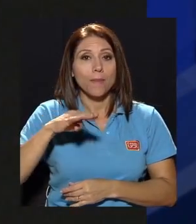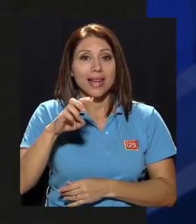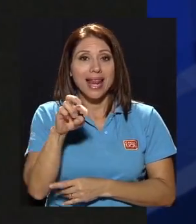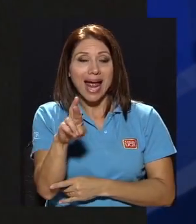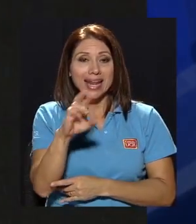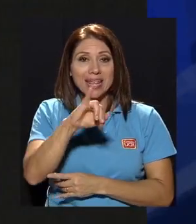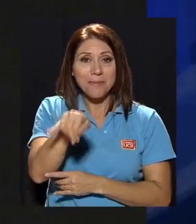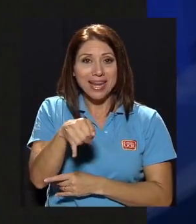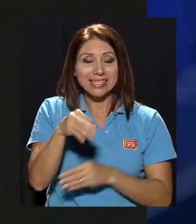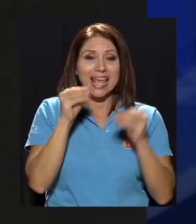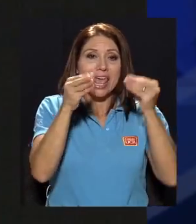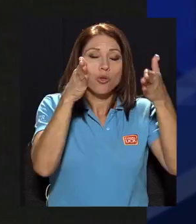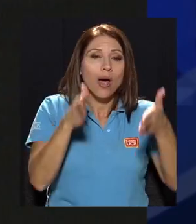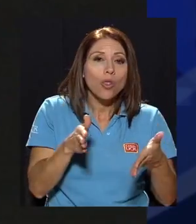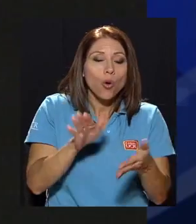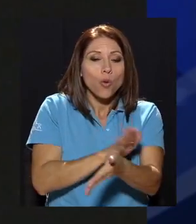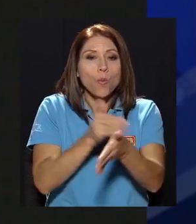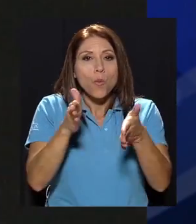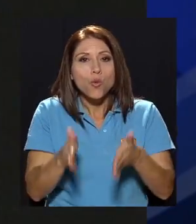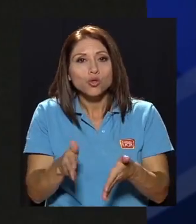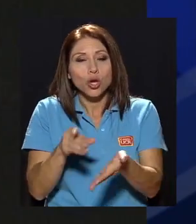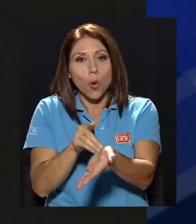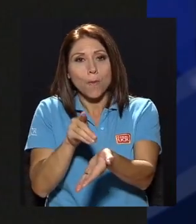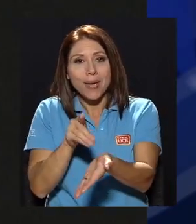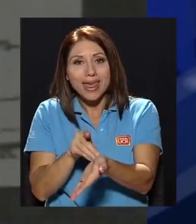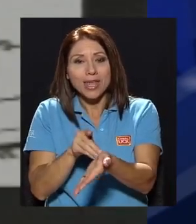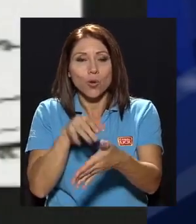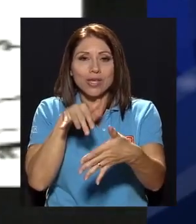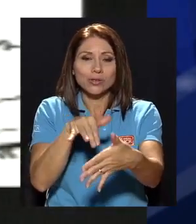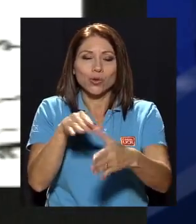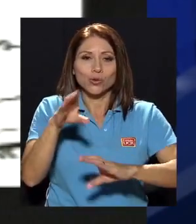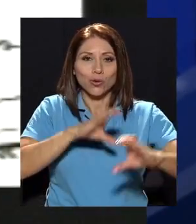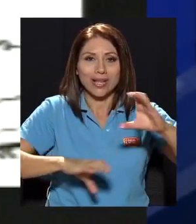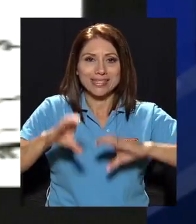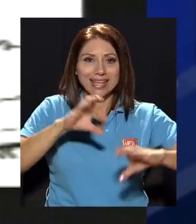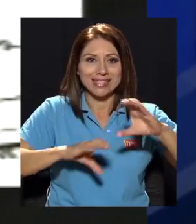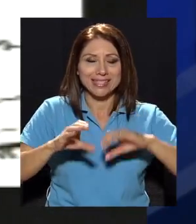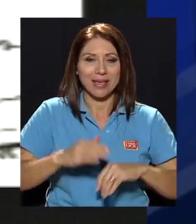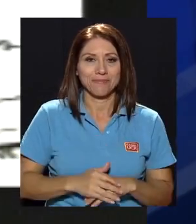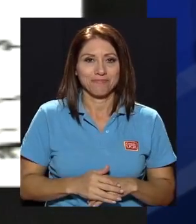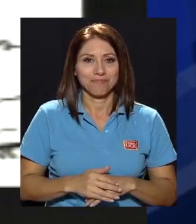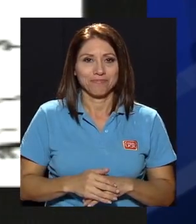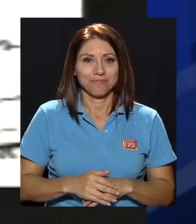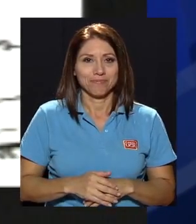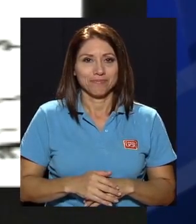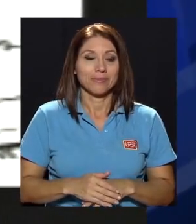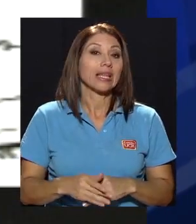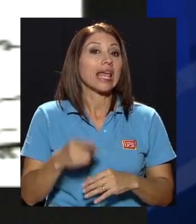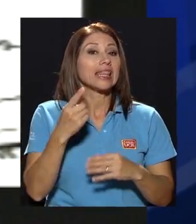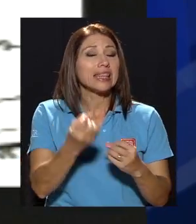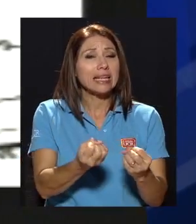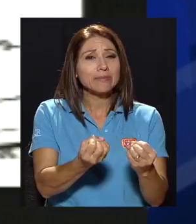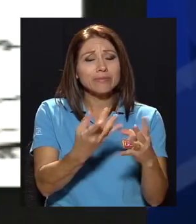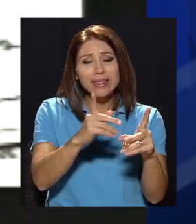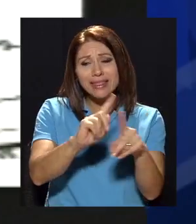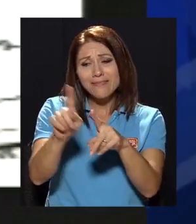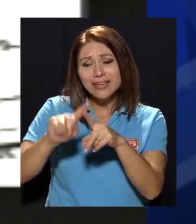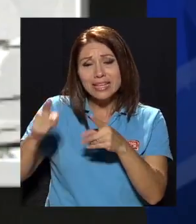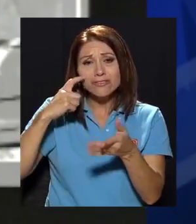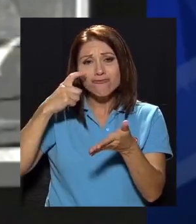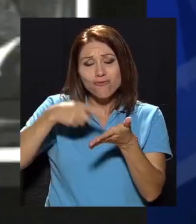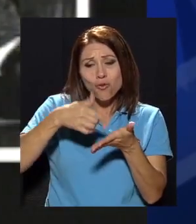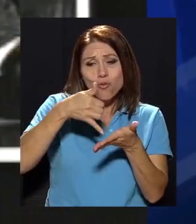educador, músico, médico y estudioso de la ciencia. Entre una gran cantidad de